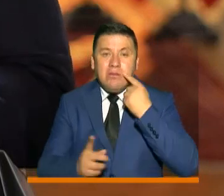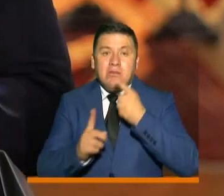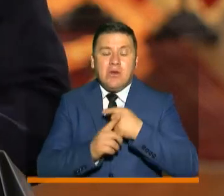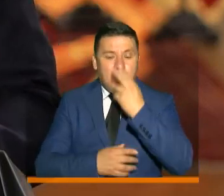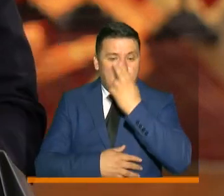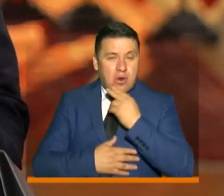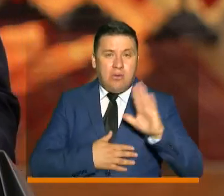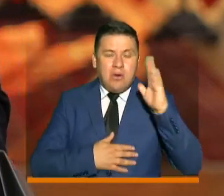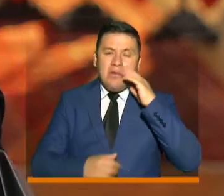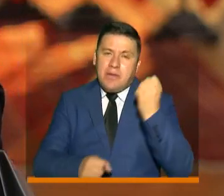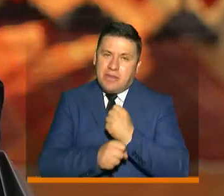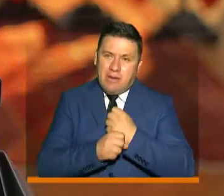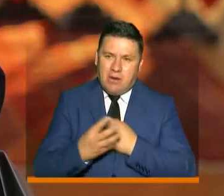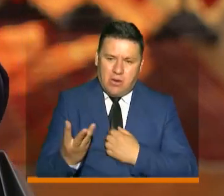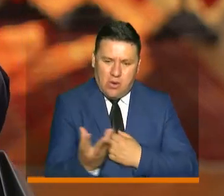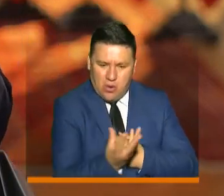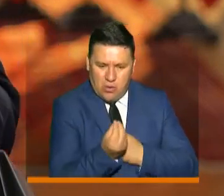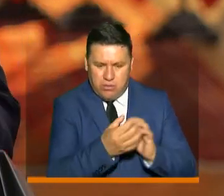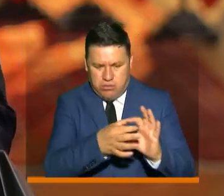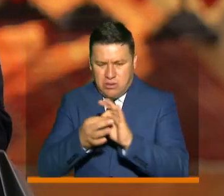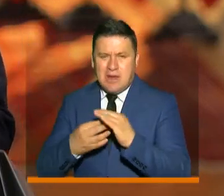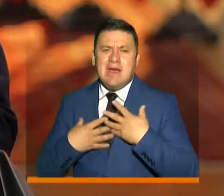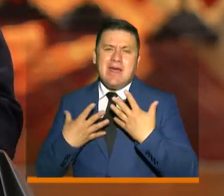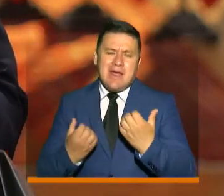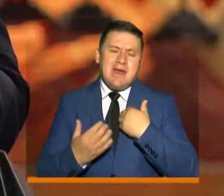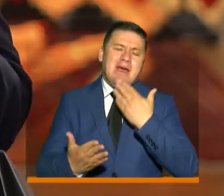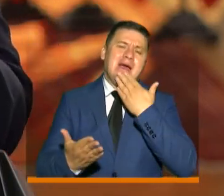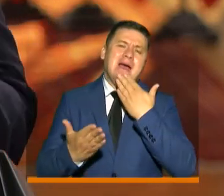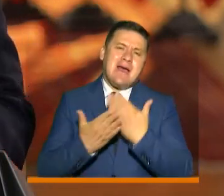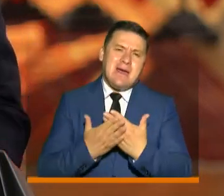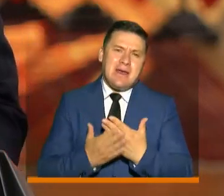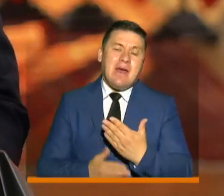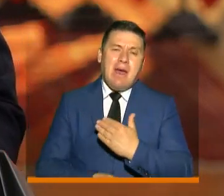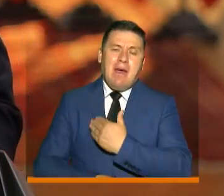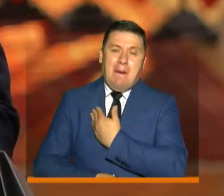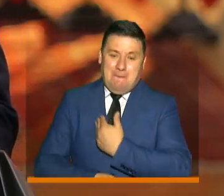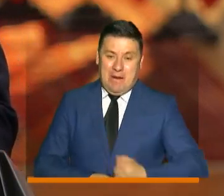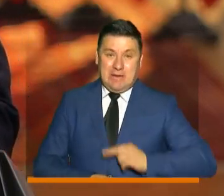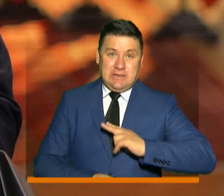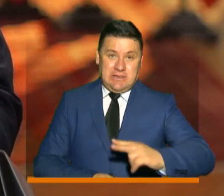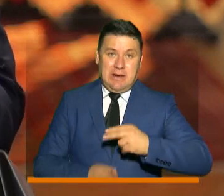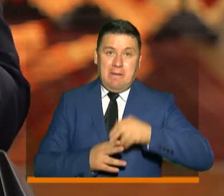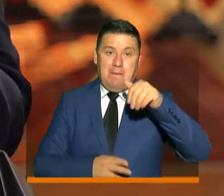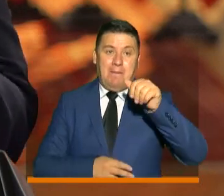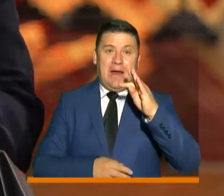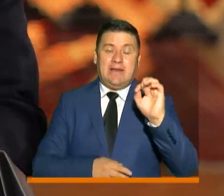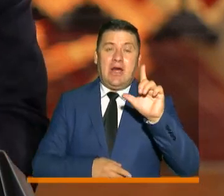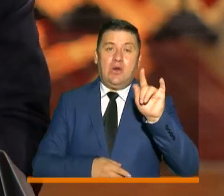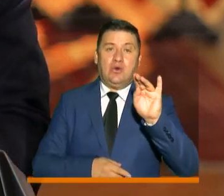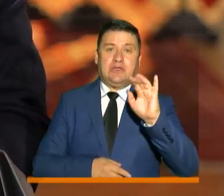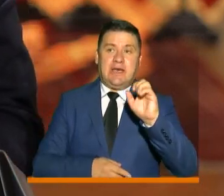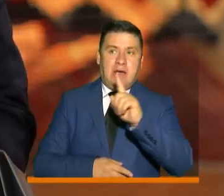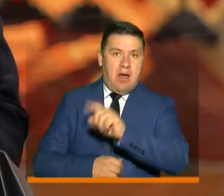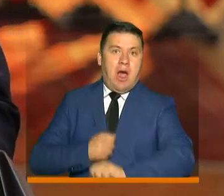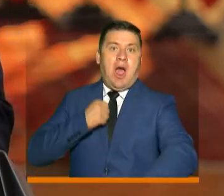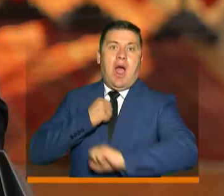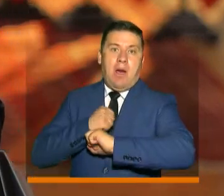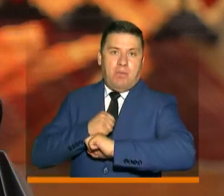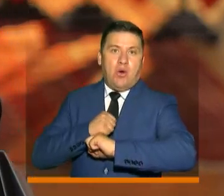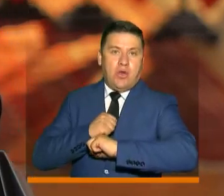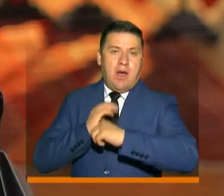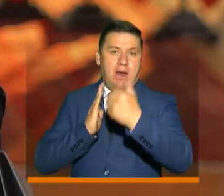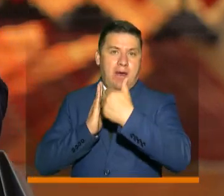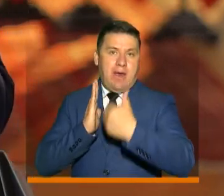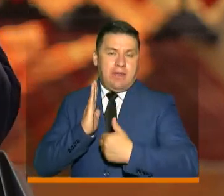trabajar en equipo y por eso quiero agradecerle a la vicepresidenta marta lucía ramírez su apoyo en el diseño de esta agenda